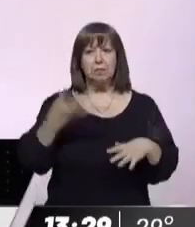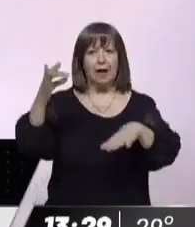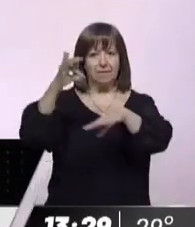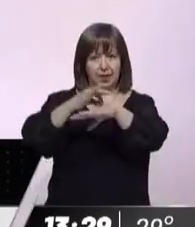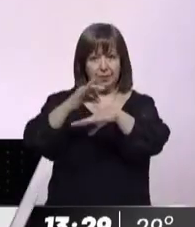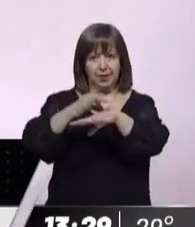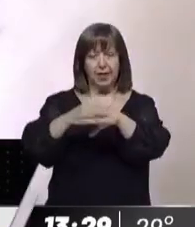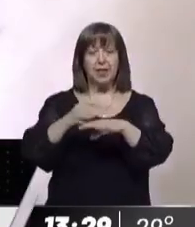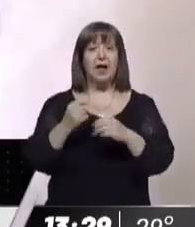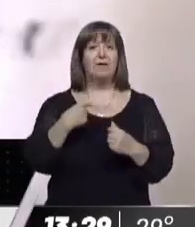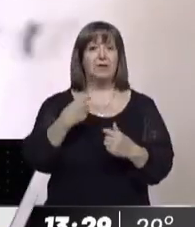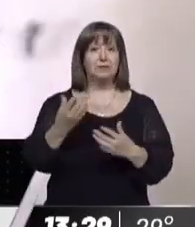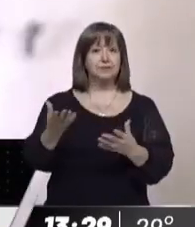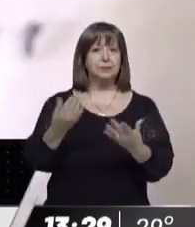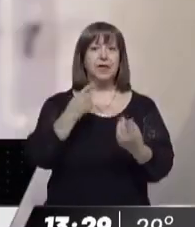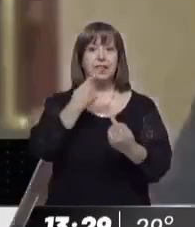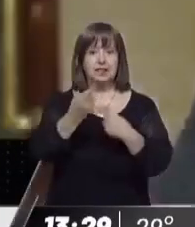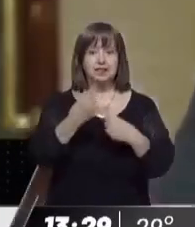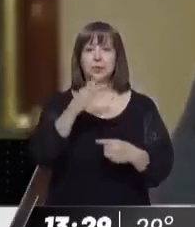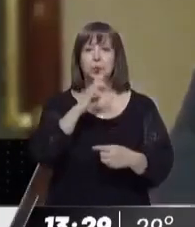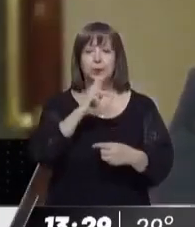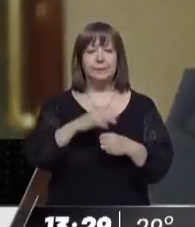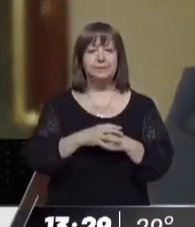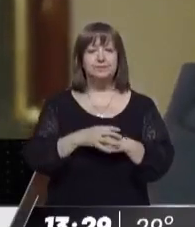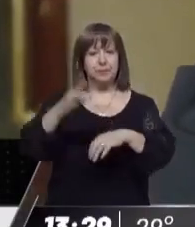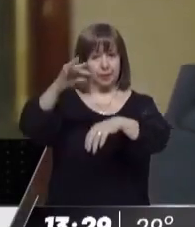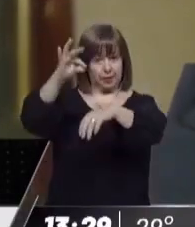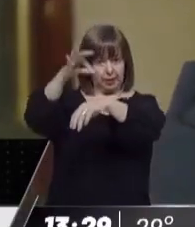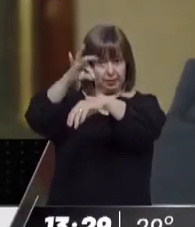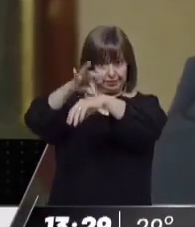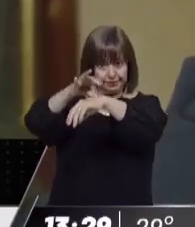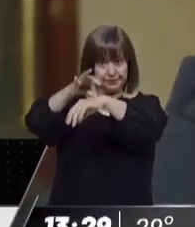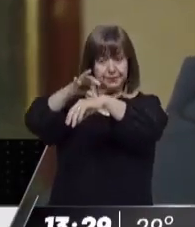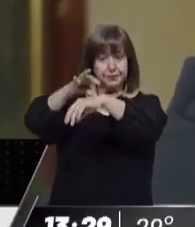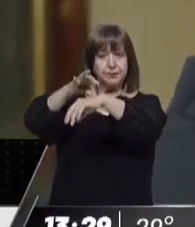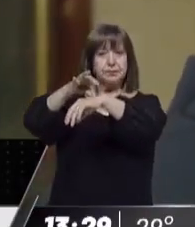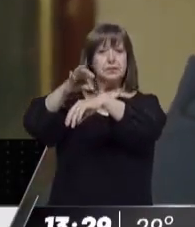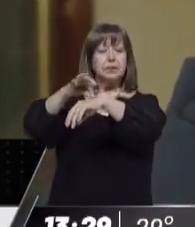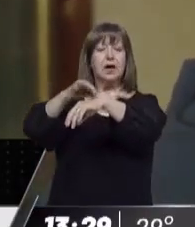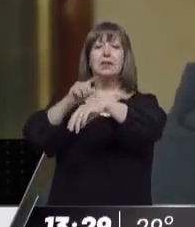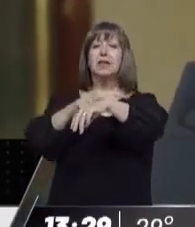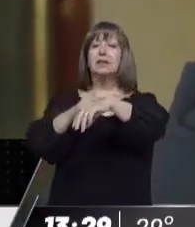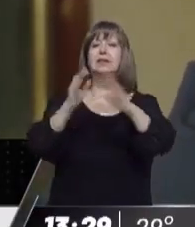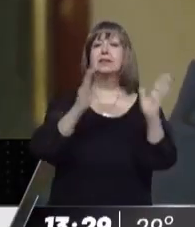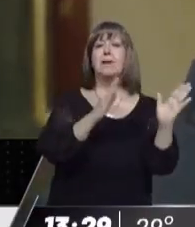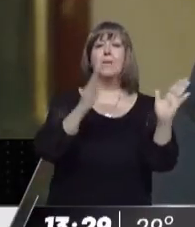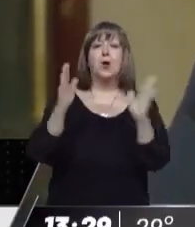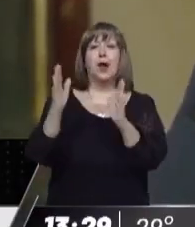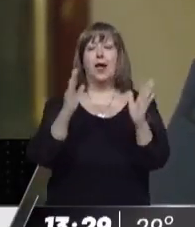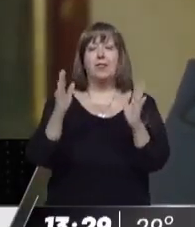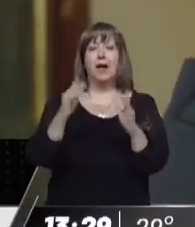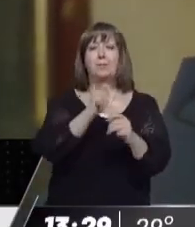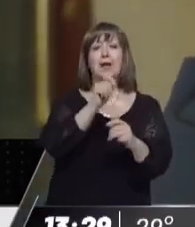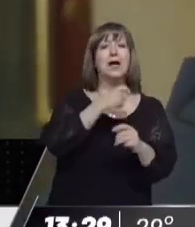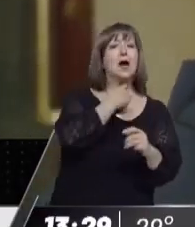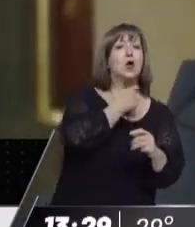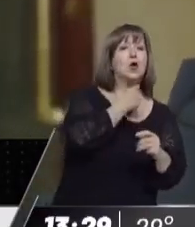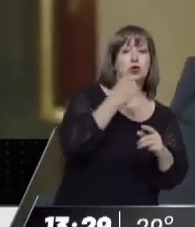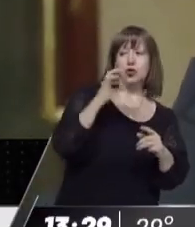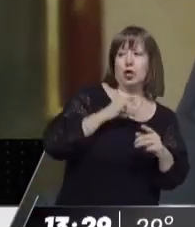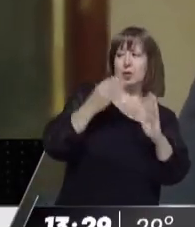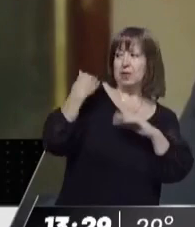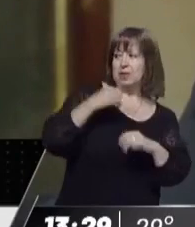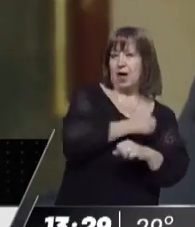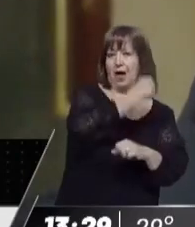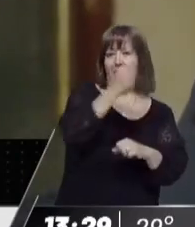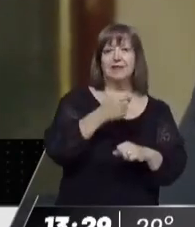La escuchamos. Ustedes saben que el dengue se cuenta por temporada, es decir, desde agosto del año pasado